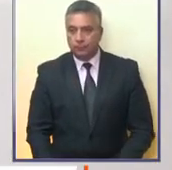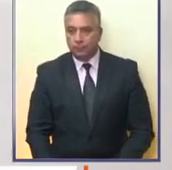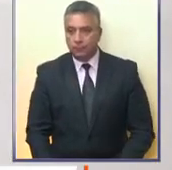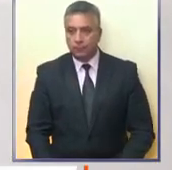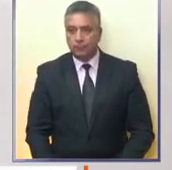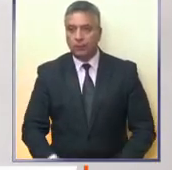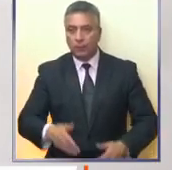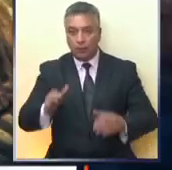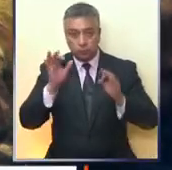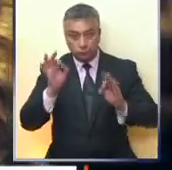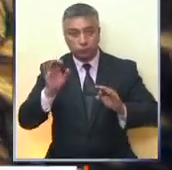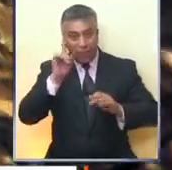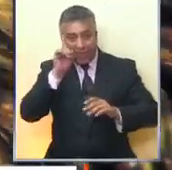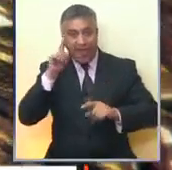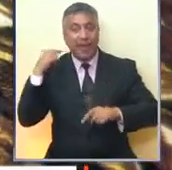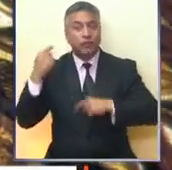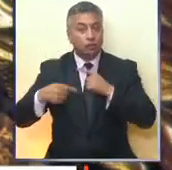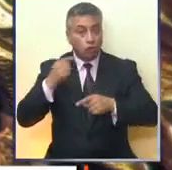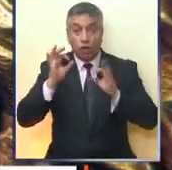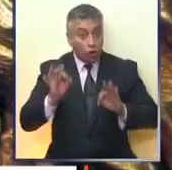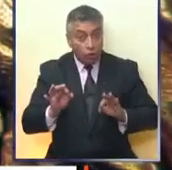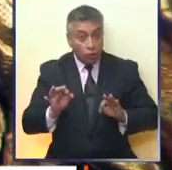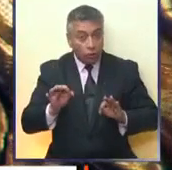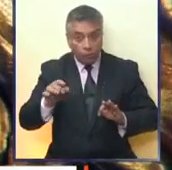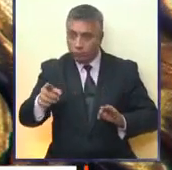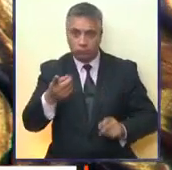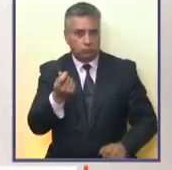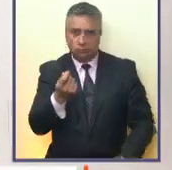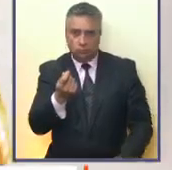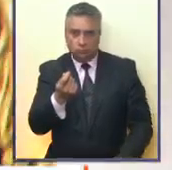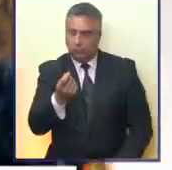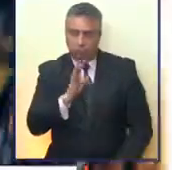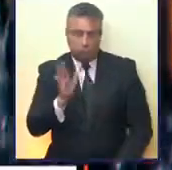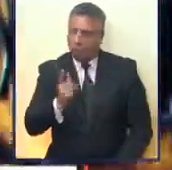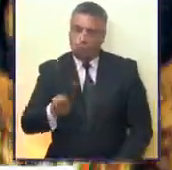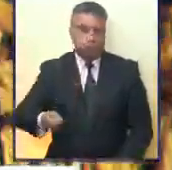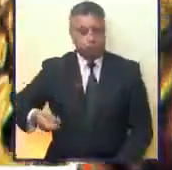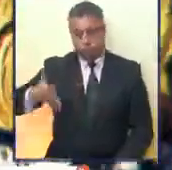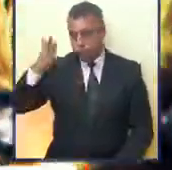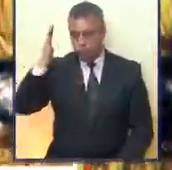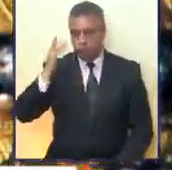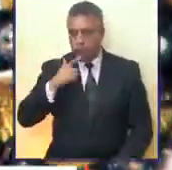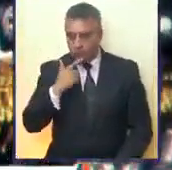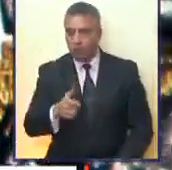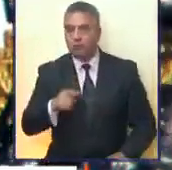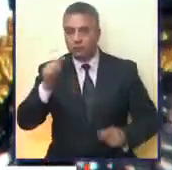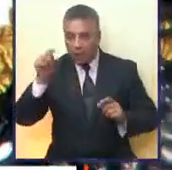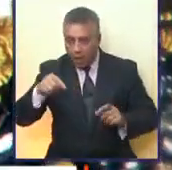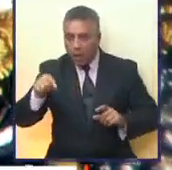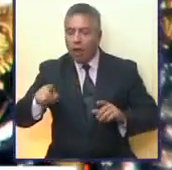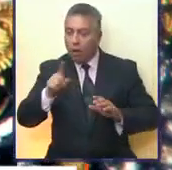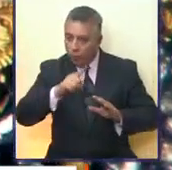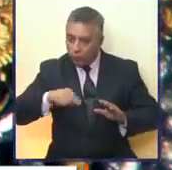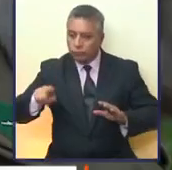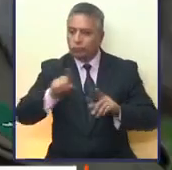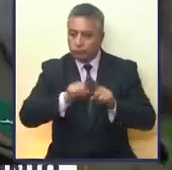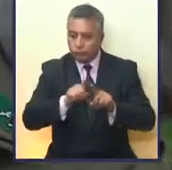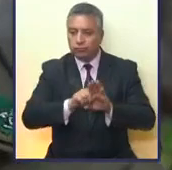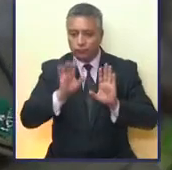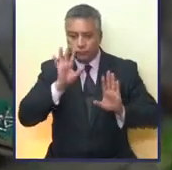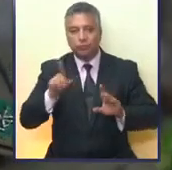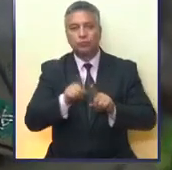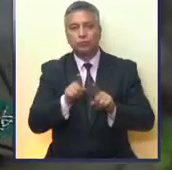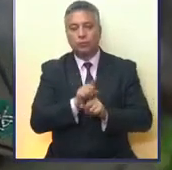Que en términos históricos es invaluable. Las líneas investigativas nos llevan a concluir que esto fue a través de un